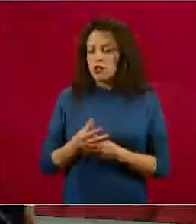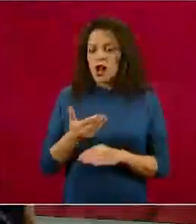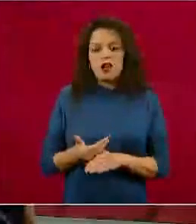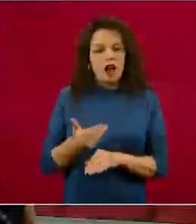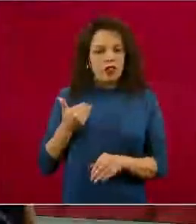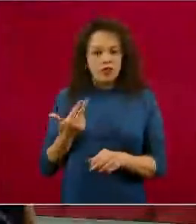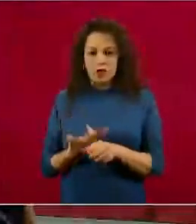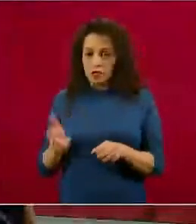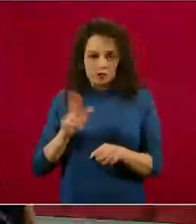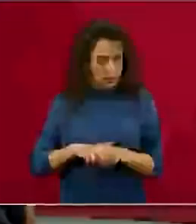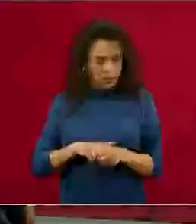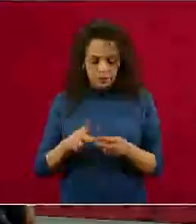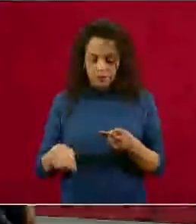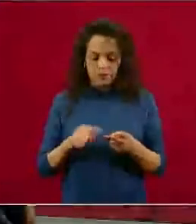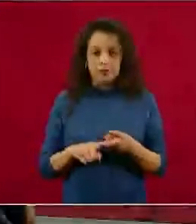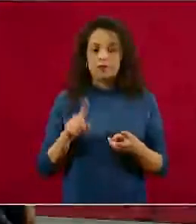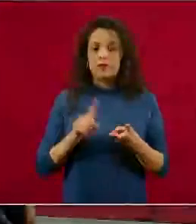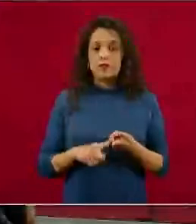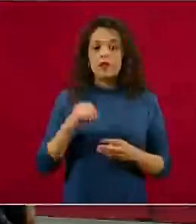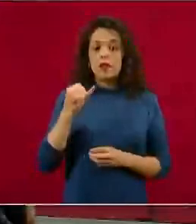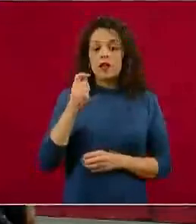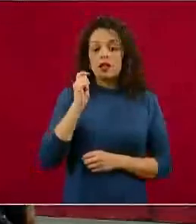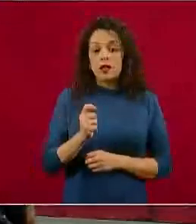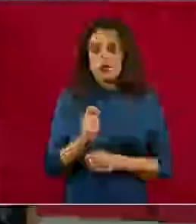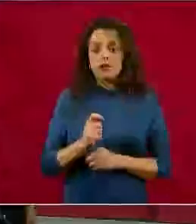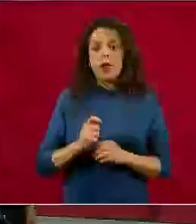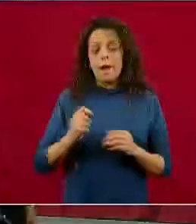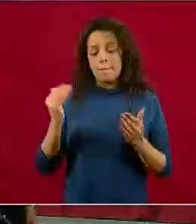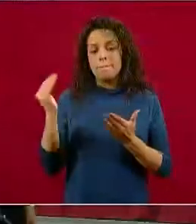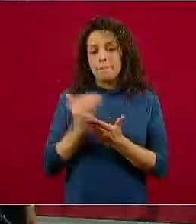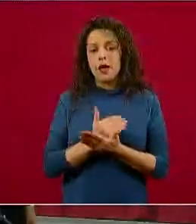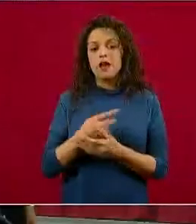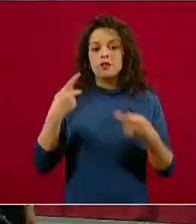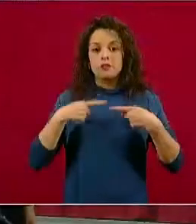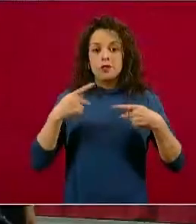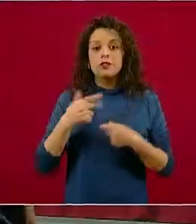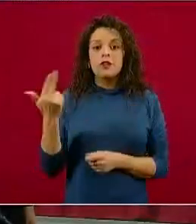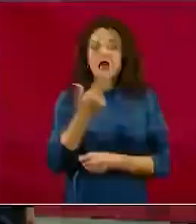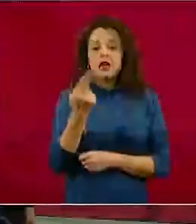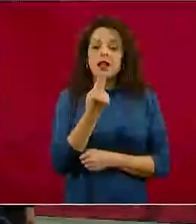en disminuir la probabilidad de requerir ventilación mecánica asistida.